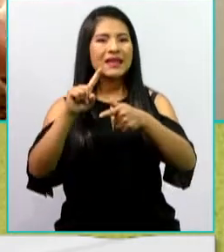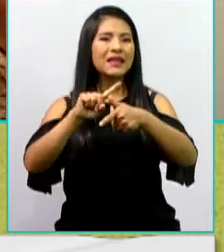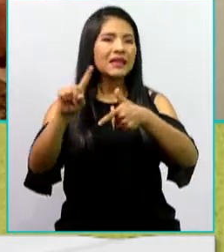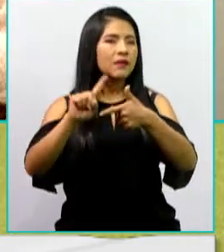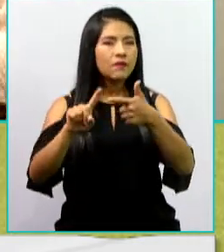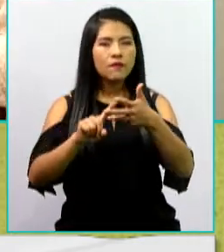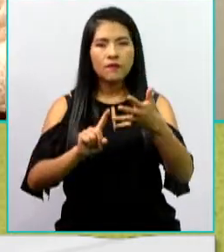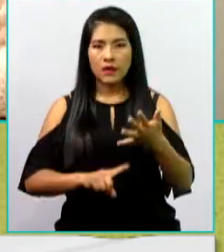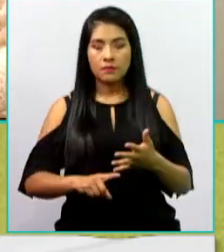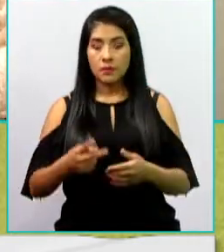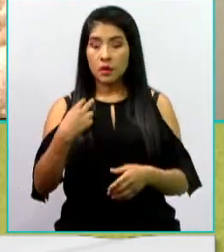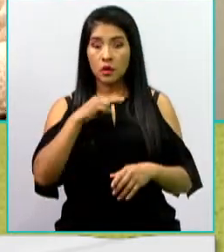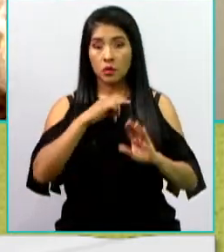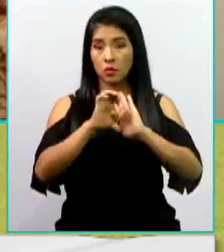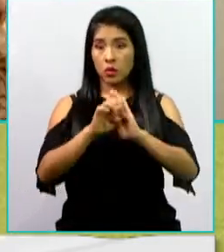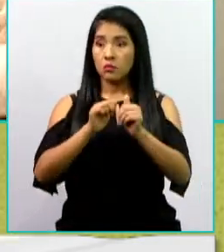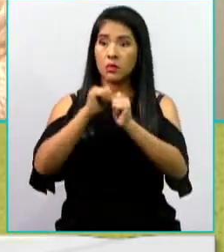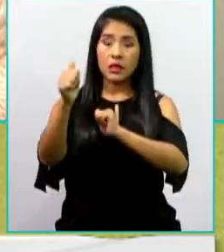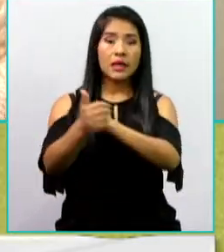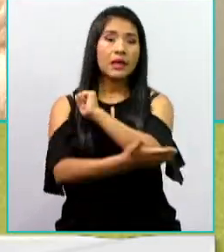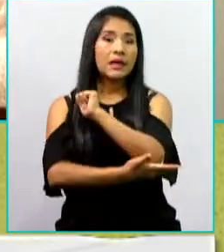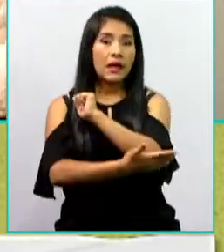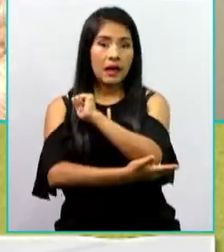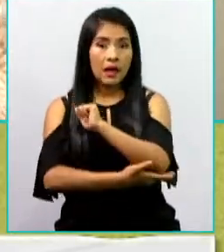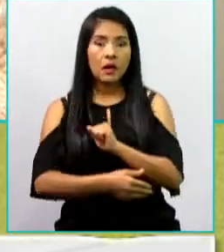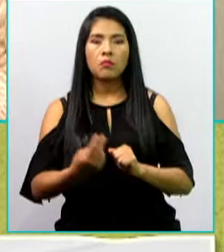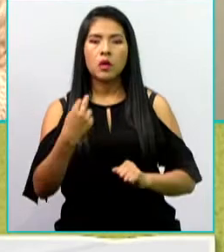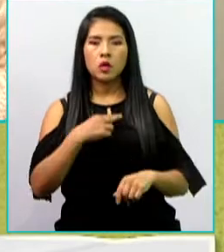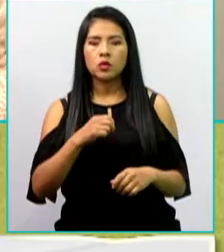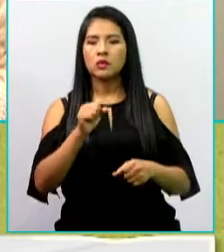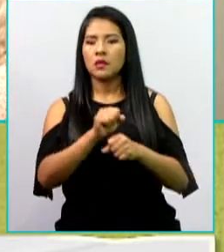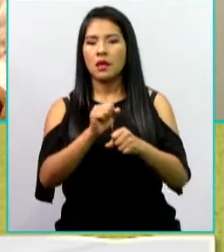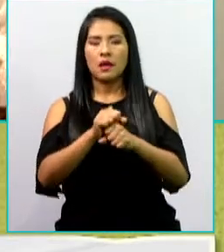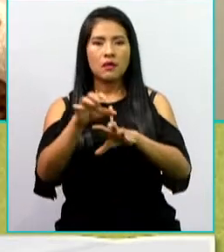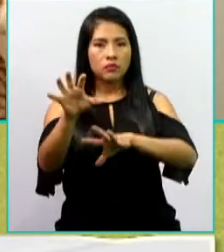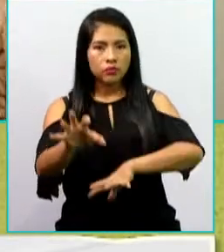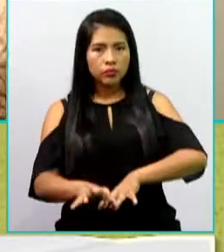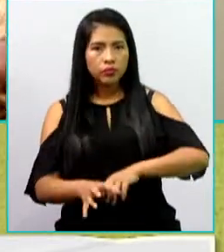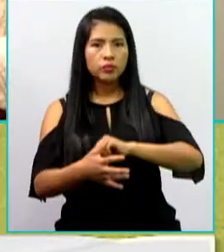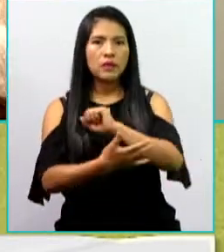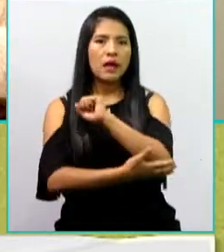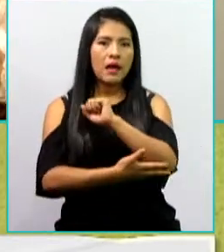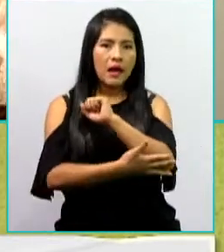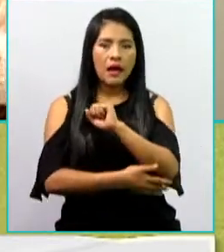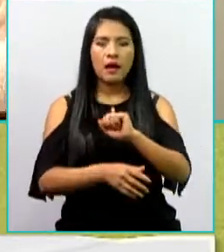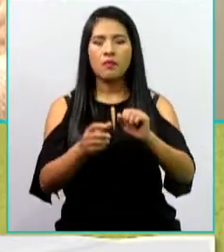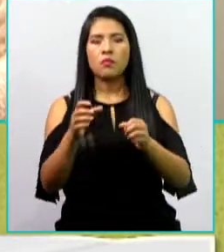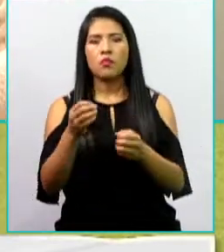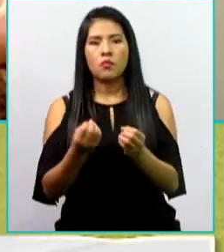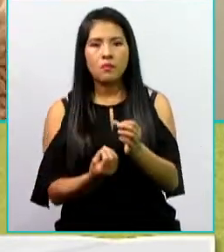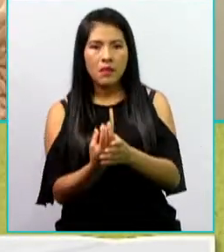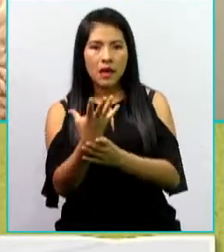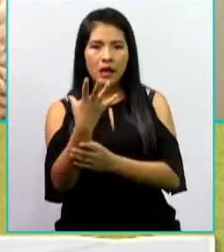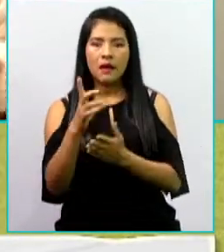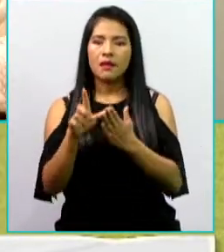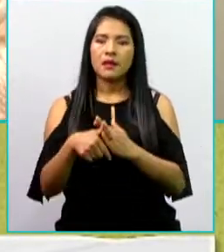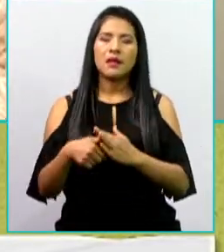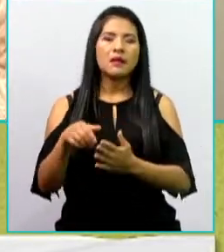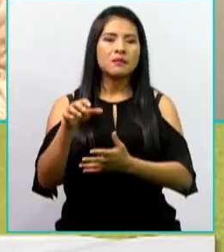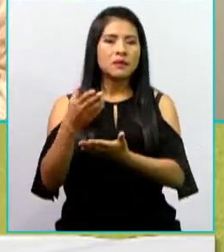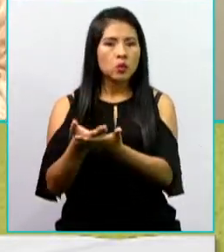mucho trabajo que hacer a partir de los hijos, de la chacra y cocinar, la